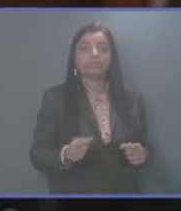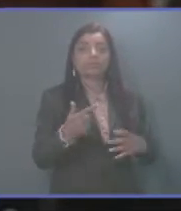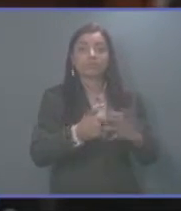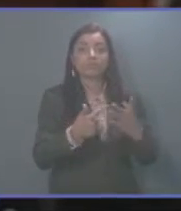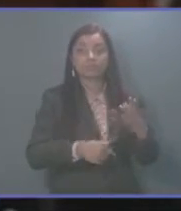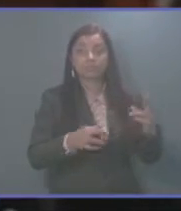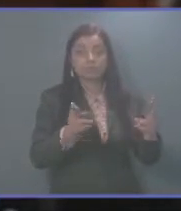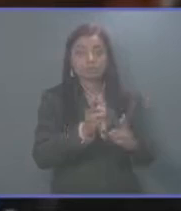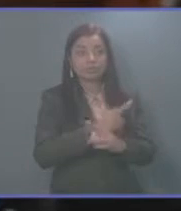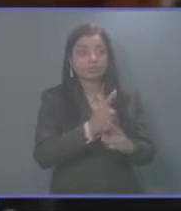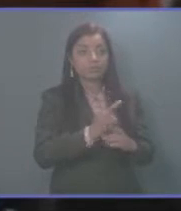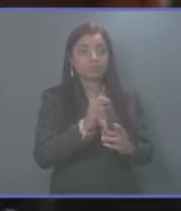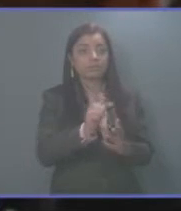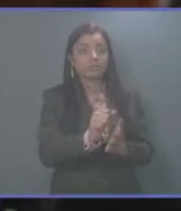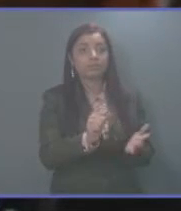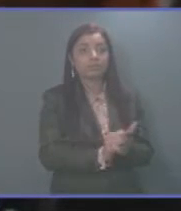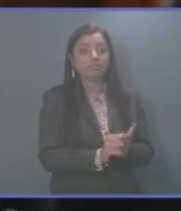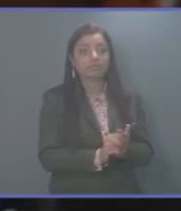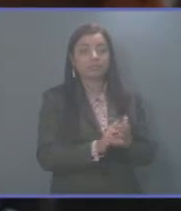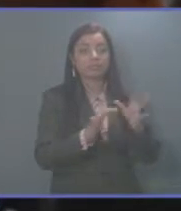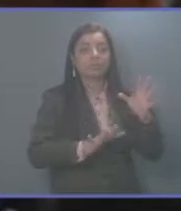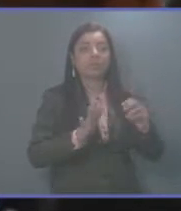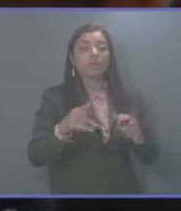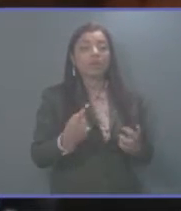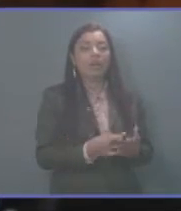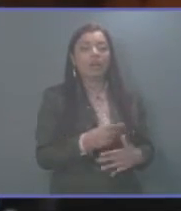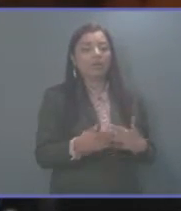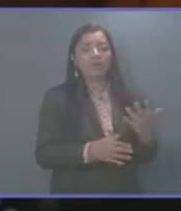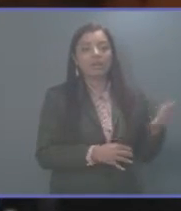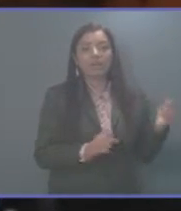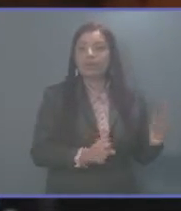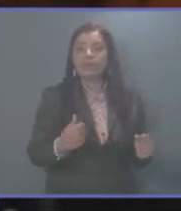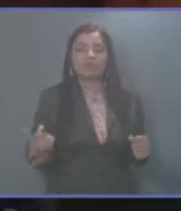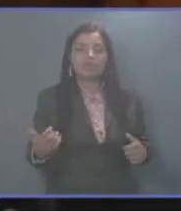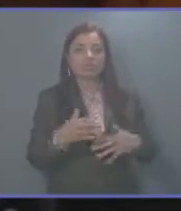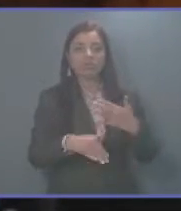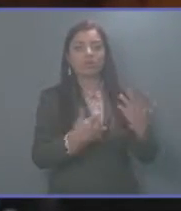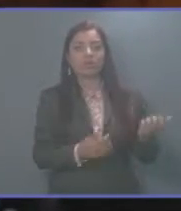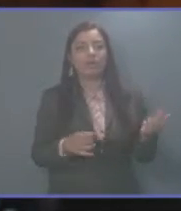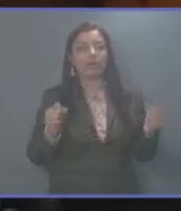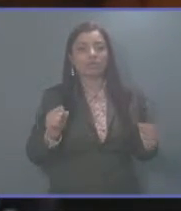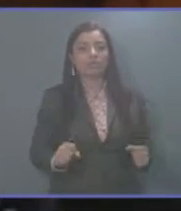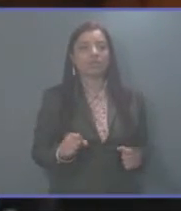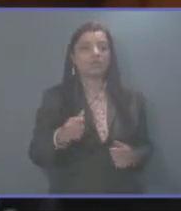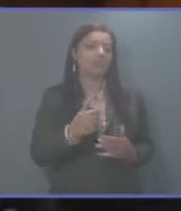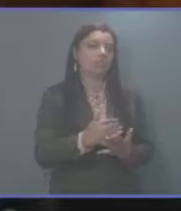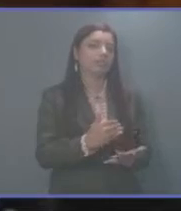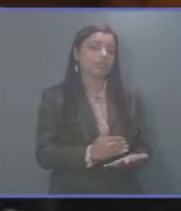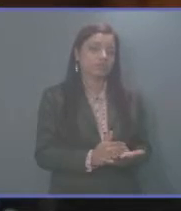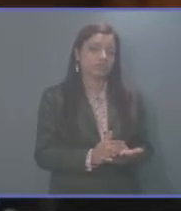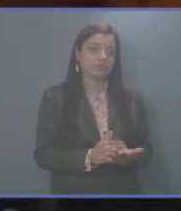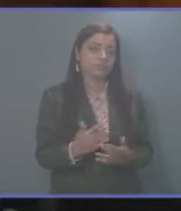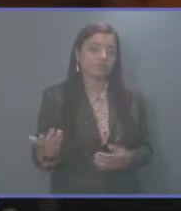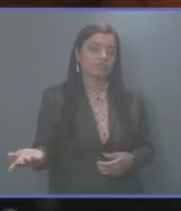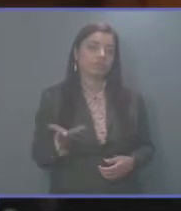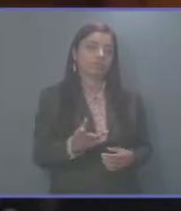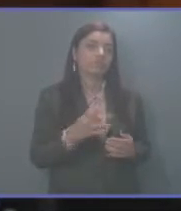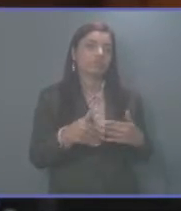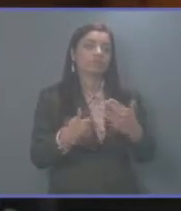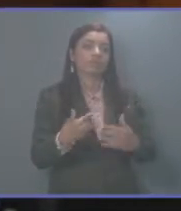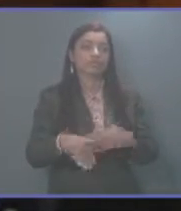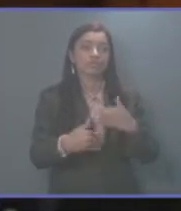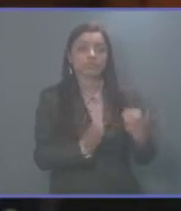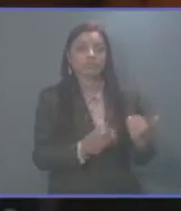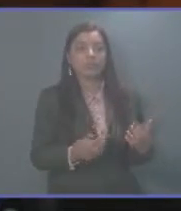Refórmase el artículo 13, numeral 1, literales E y F, e incorpórase